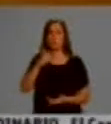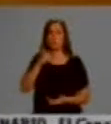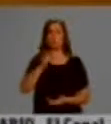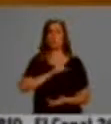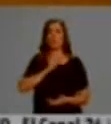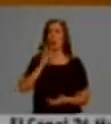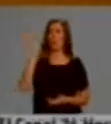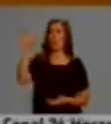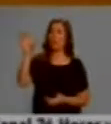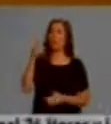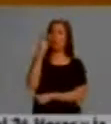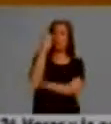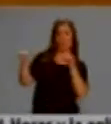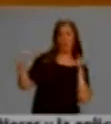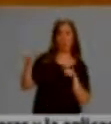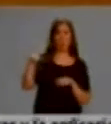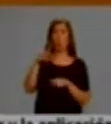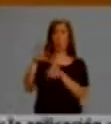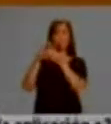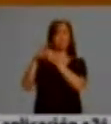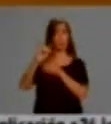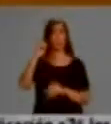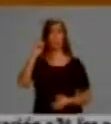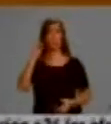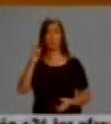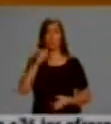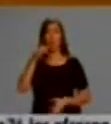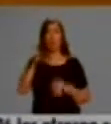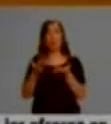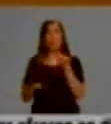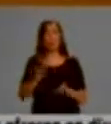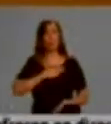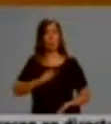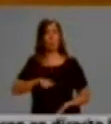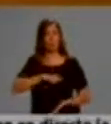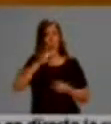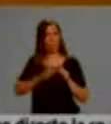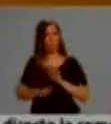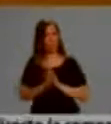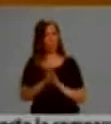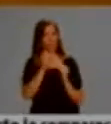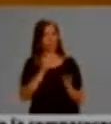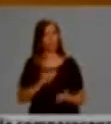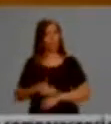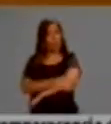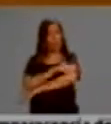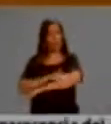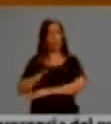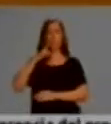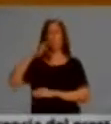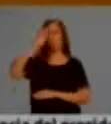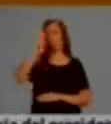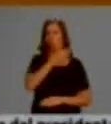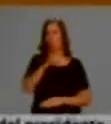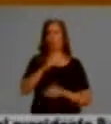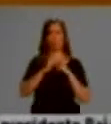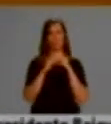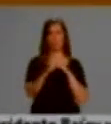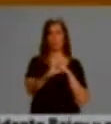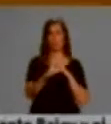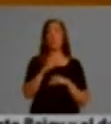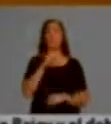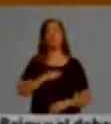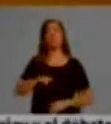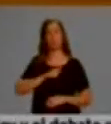que en cualquier otro país, para que sepan que la justicia funciona, que la situación del Gobierno es estable y que España